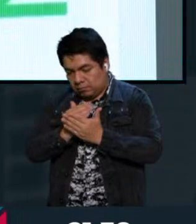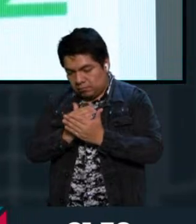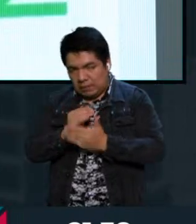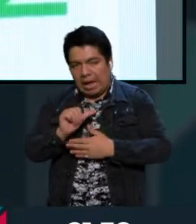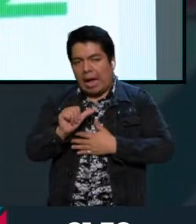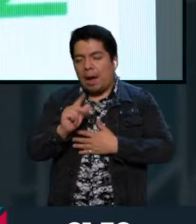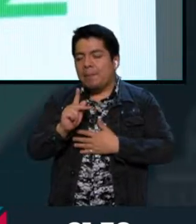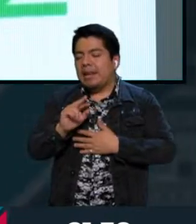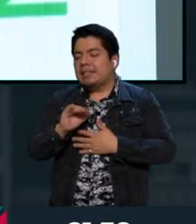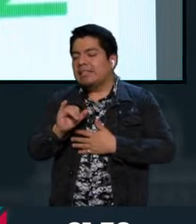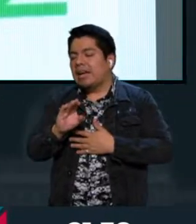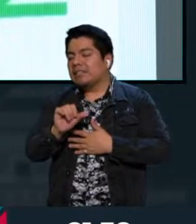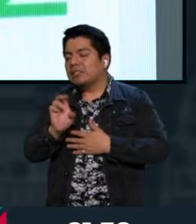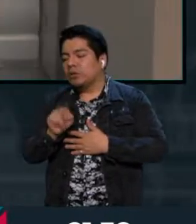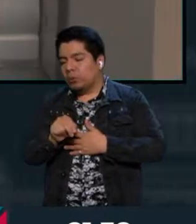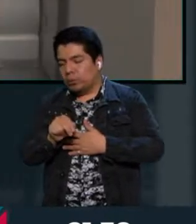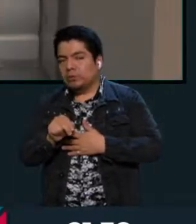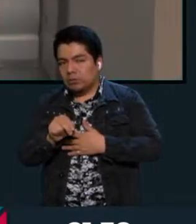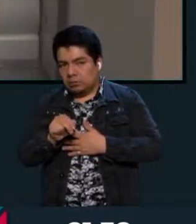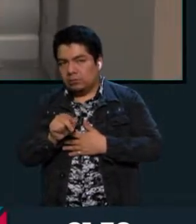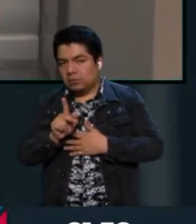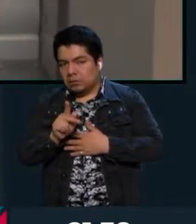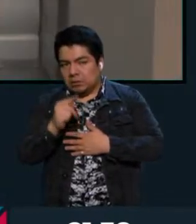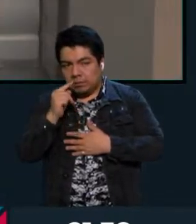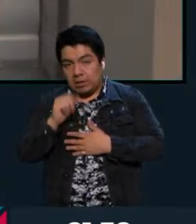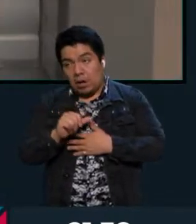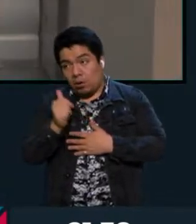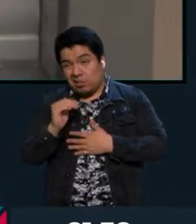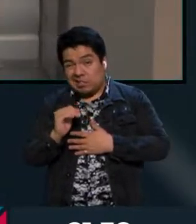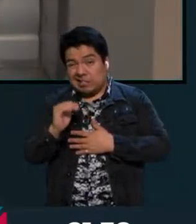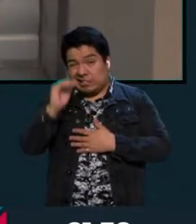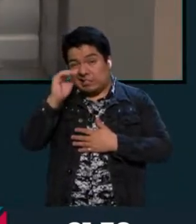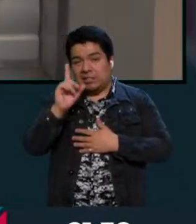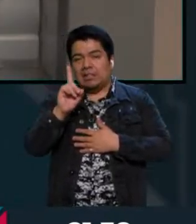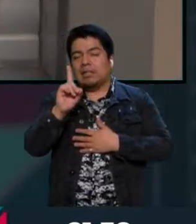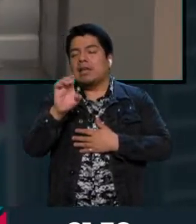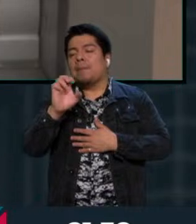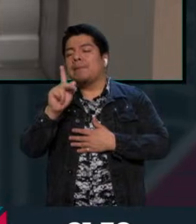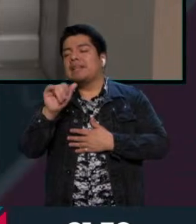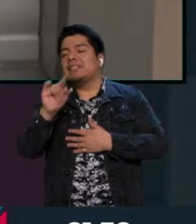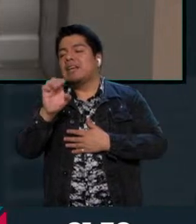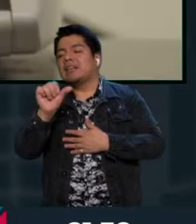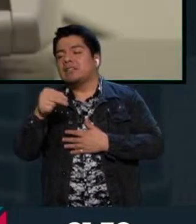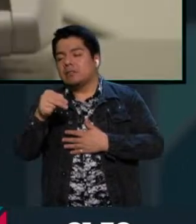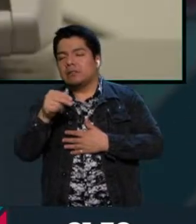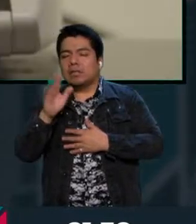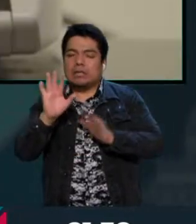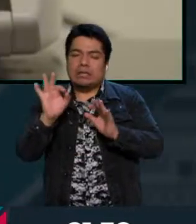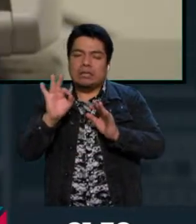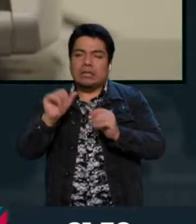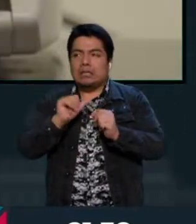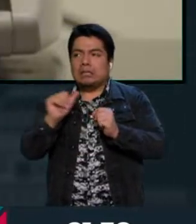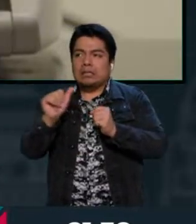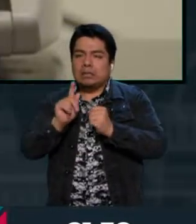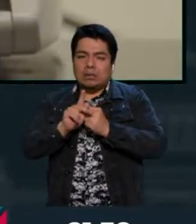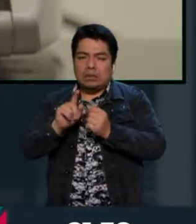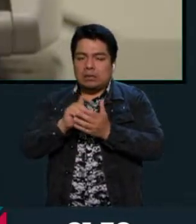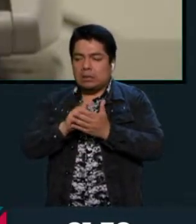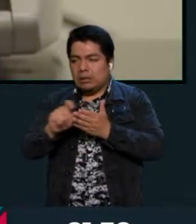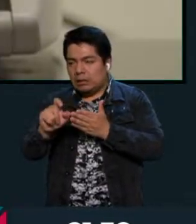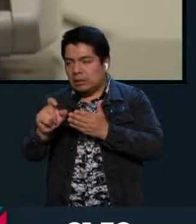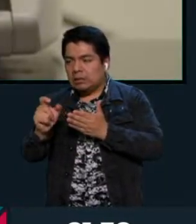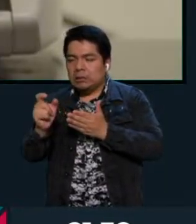Y lo que sí puede hacer la depreciación es que, aunque puede afectar a las importaciones, por otro